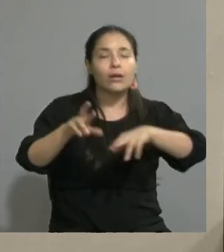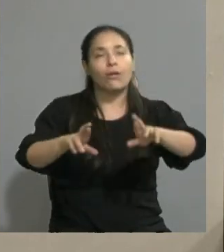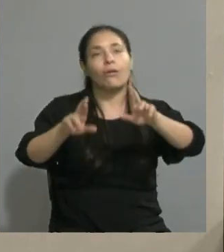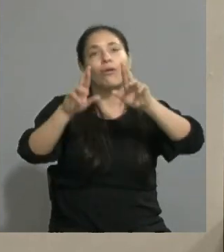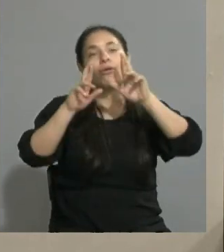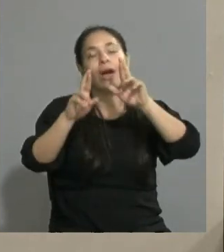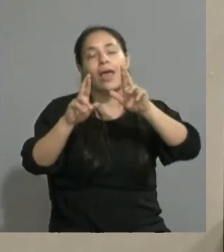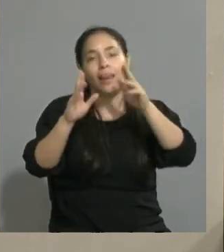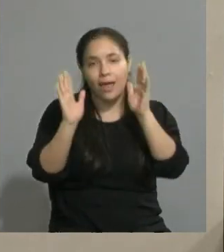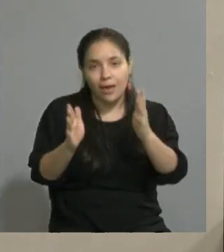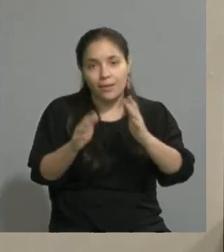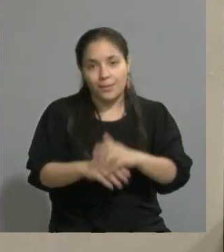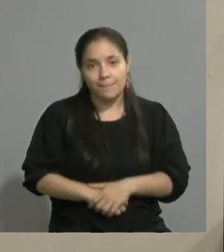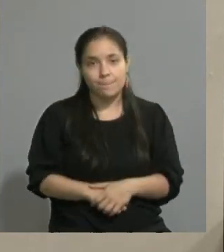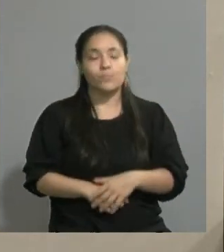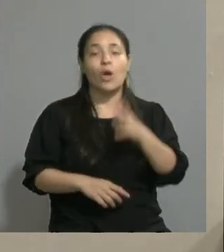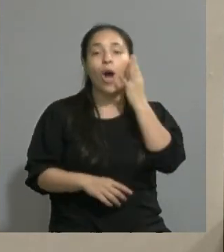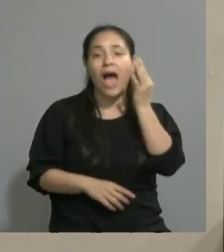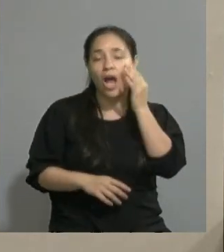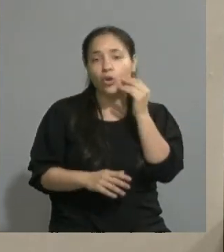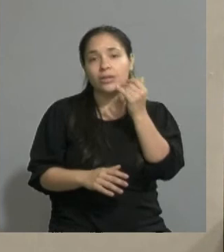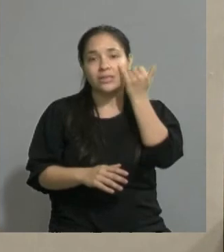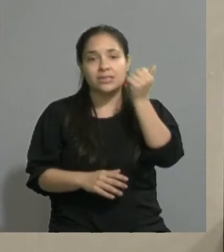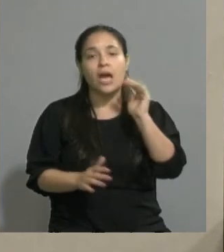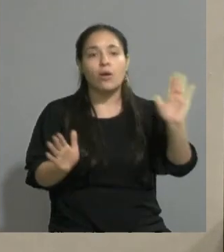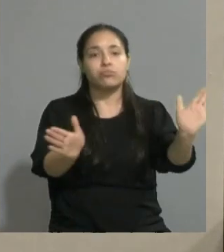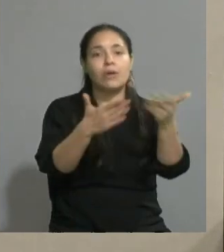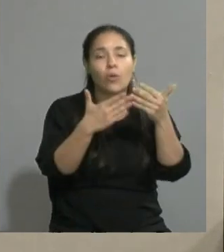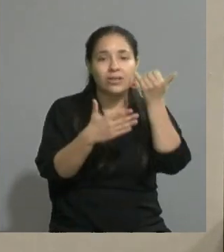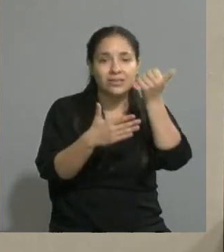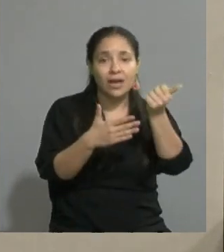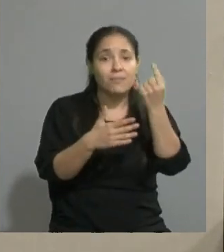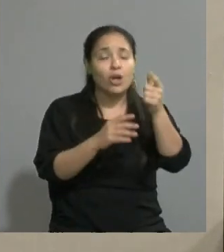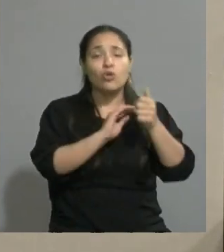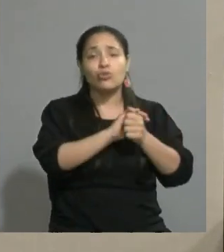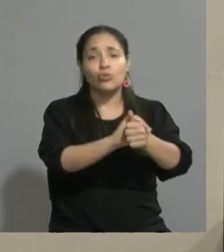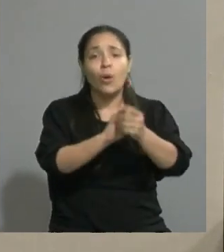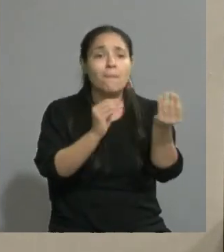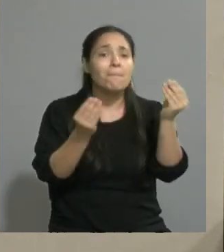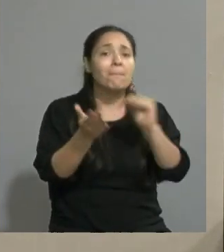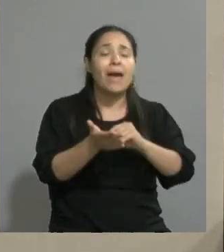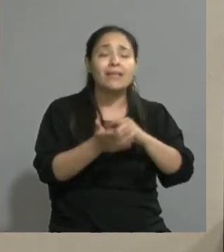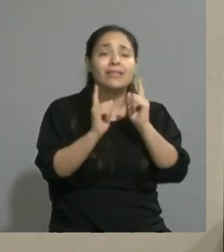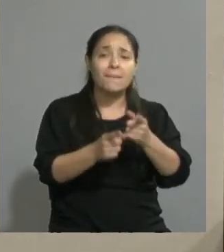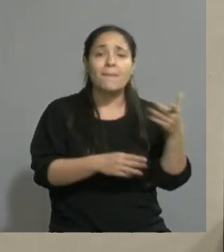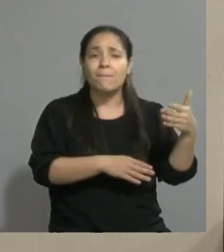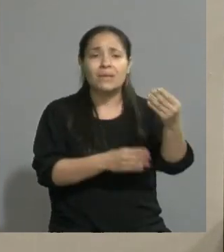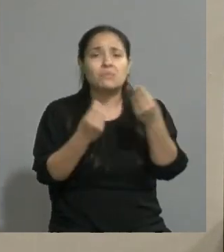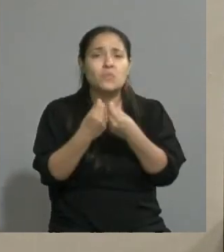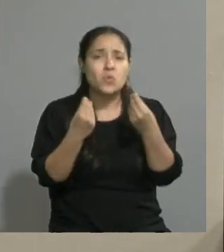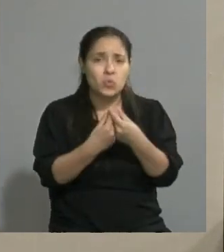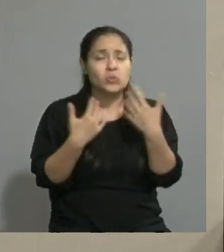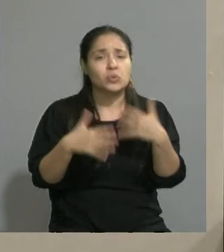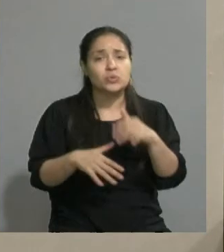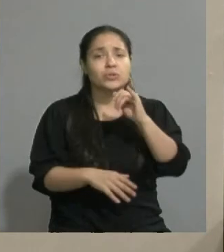ojalá se haga lugar. Ya se cerró el acuario, pero no solo el tortugo, hay miles de peces ahí encerrados en esa